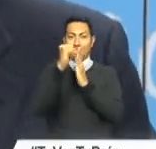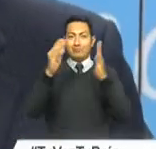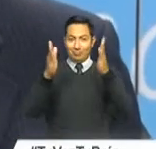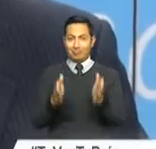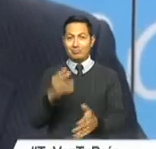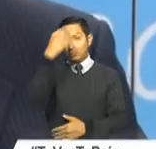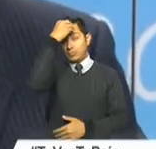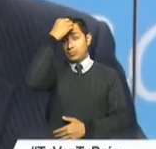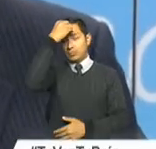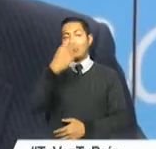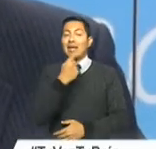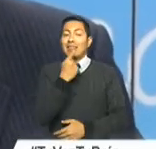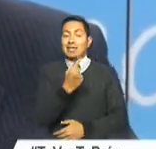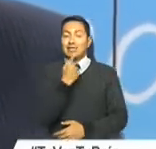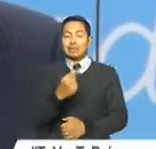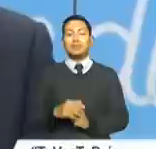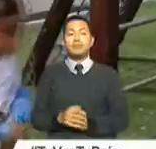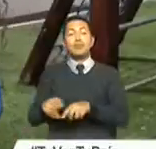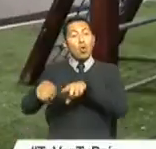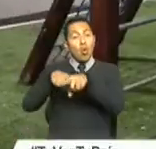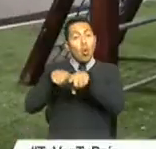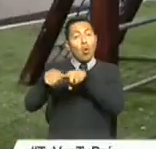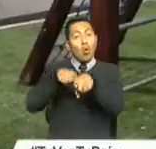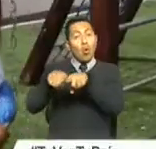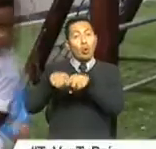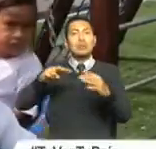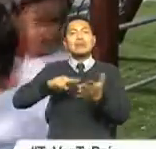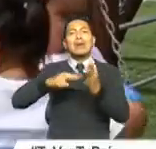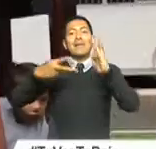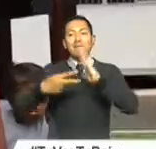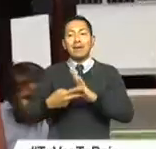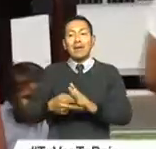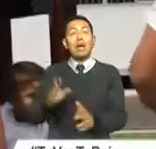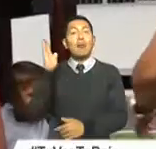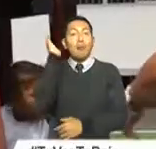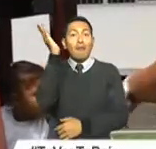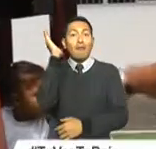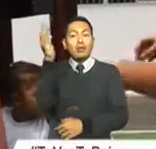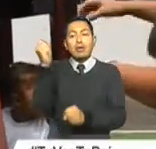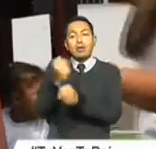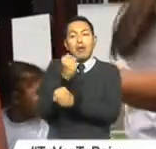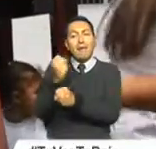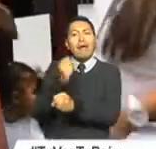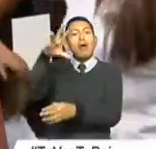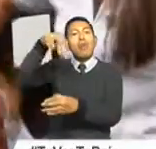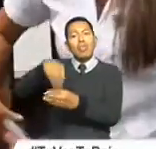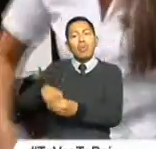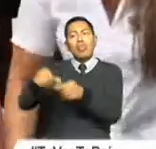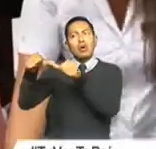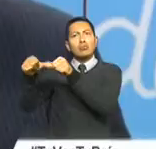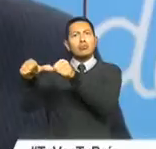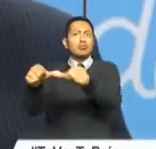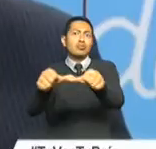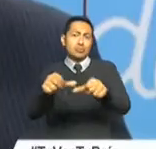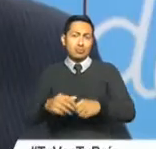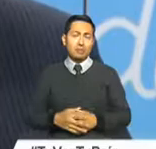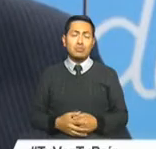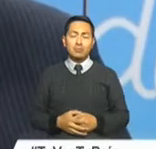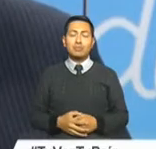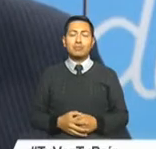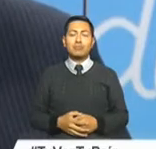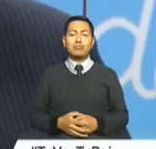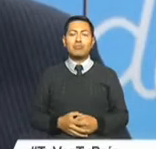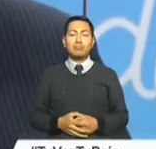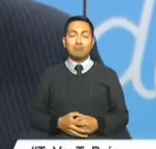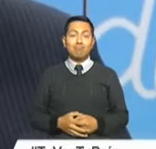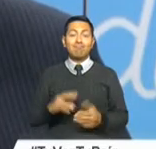Estado, señaló además que con este concurso se amplía la estabilidad de los docentes dentro de las instituciones educativas. Esto significa